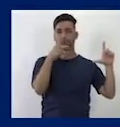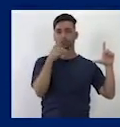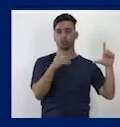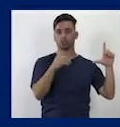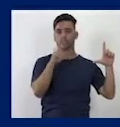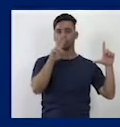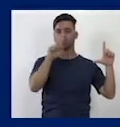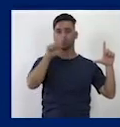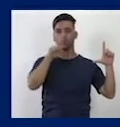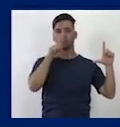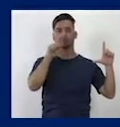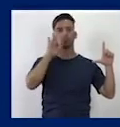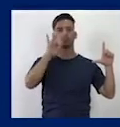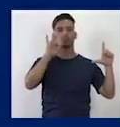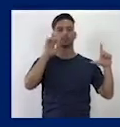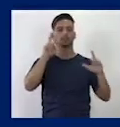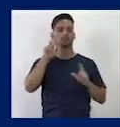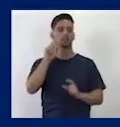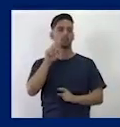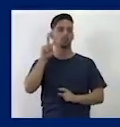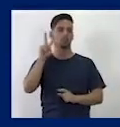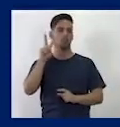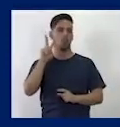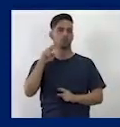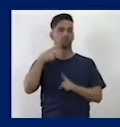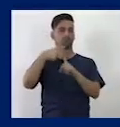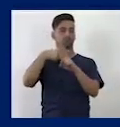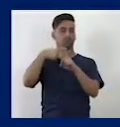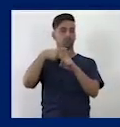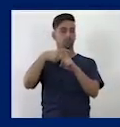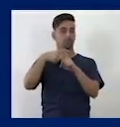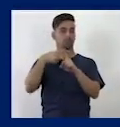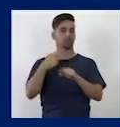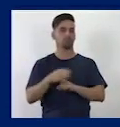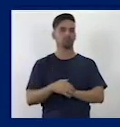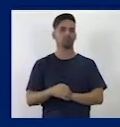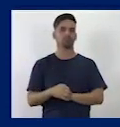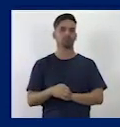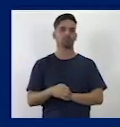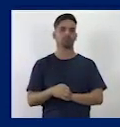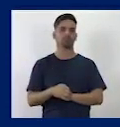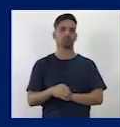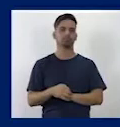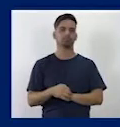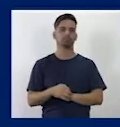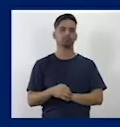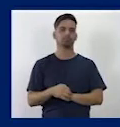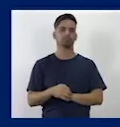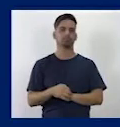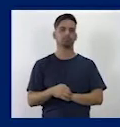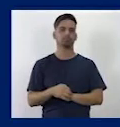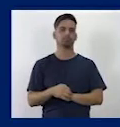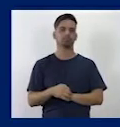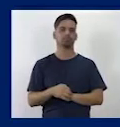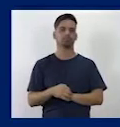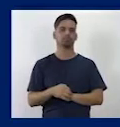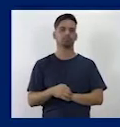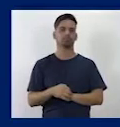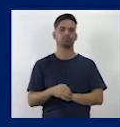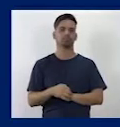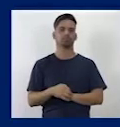potencial de la variación de potencial es 2,71 gol positivo bien si ocurre